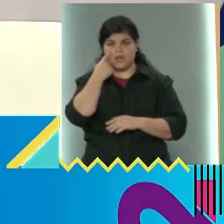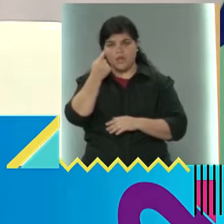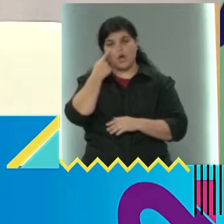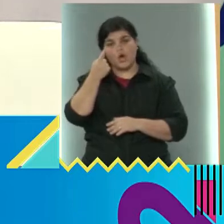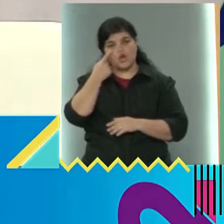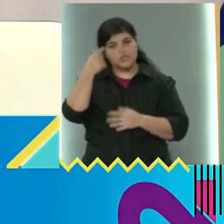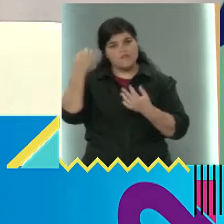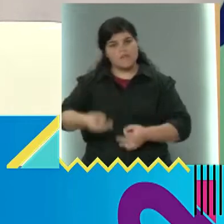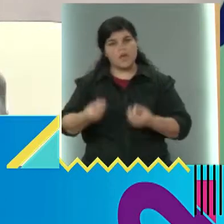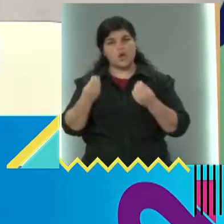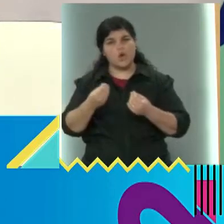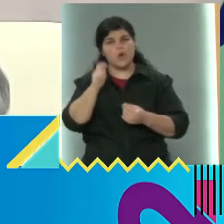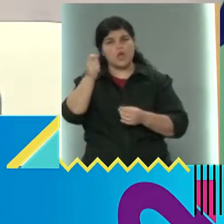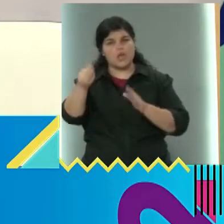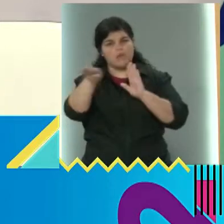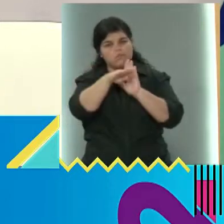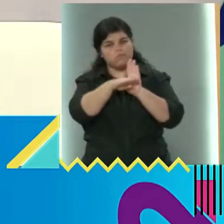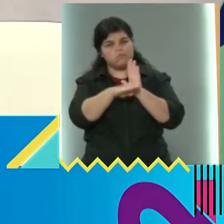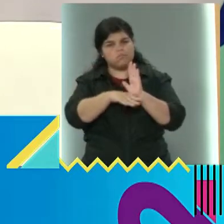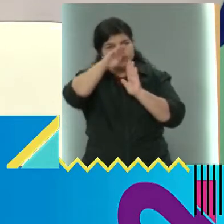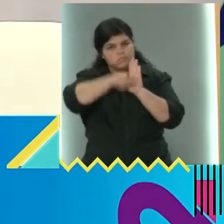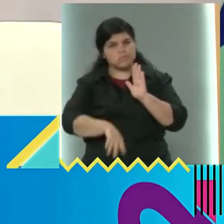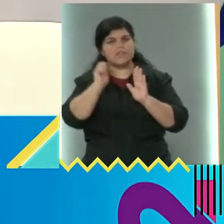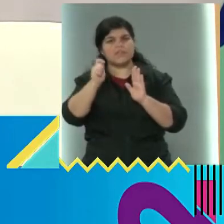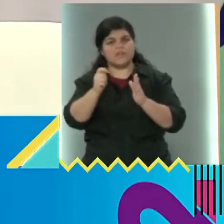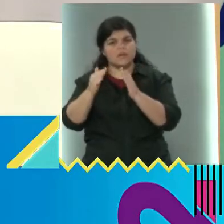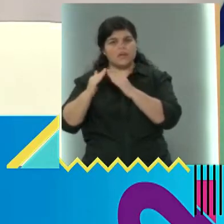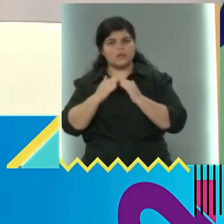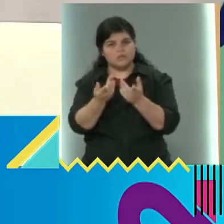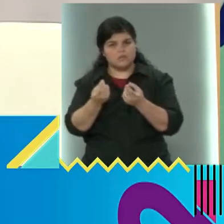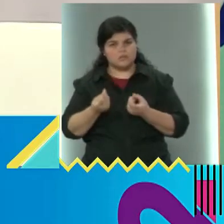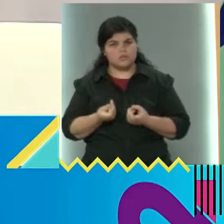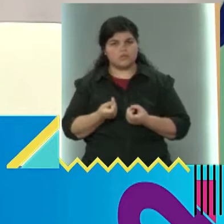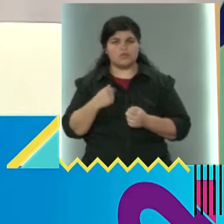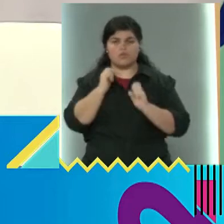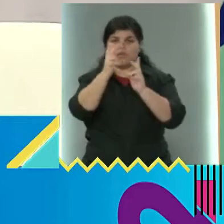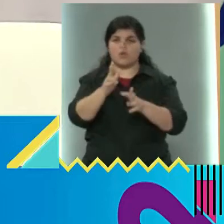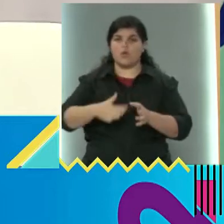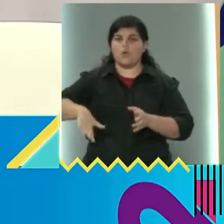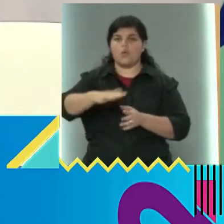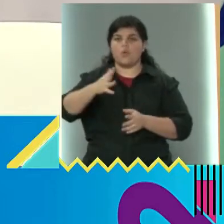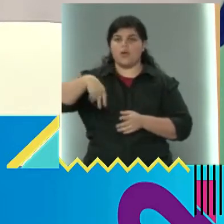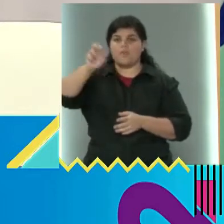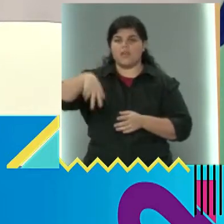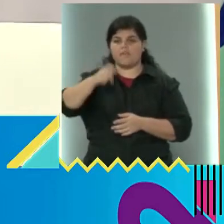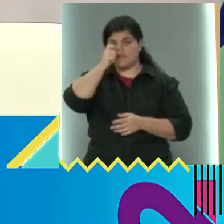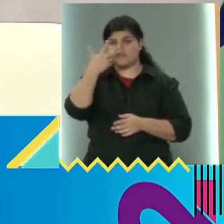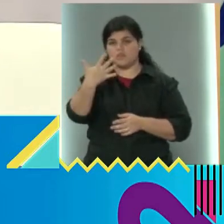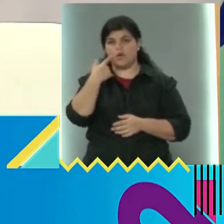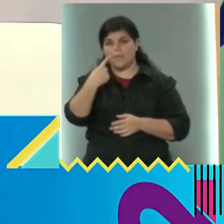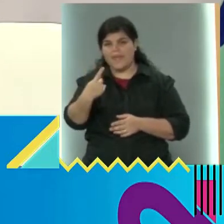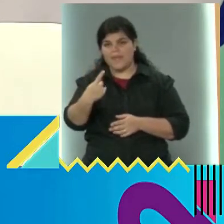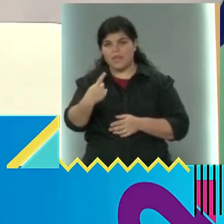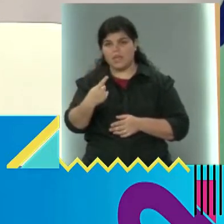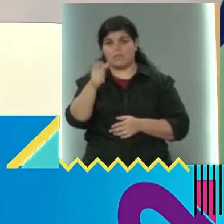perfectamente el padrón y tener una radiografía de la necesidad habitacional. Yo te diría que en Guaymallén tenemos 25.000 inscriptos en